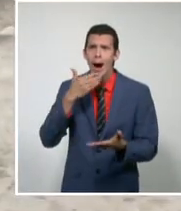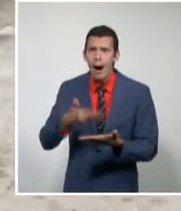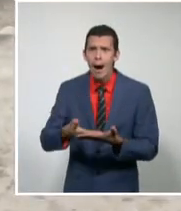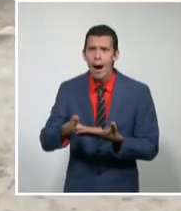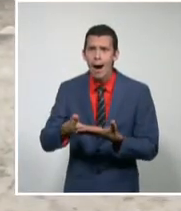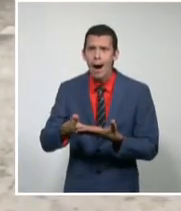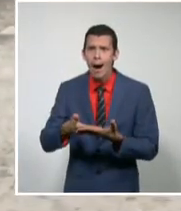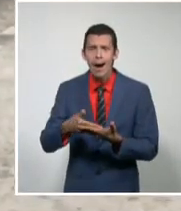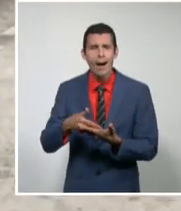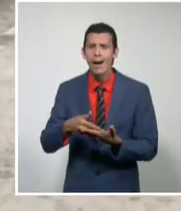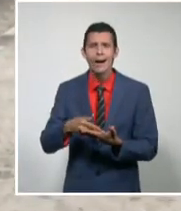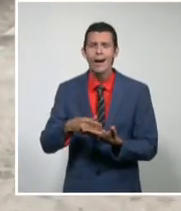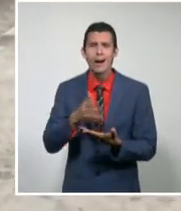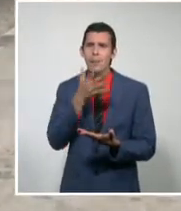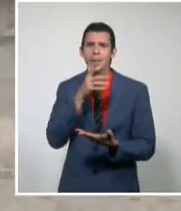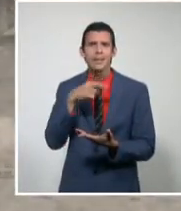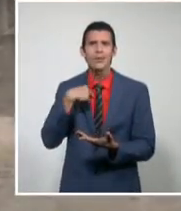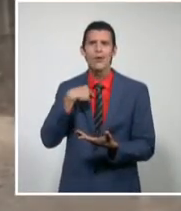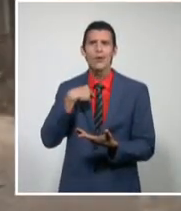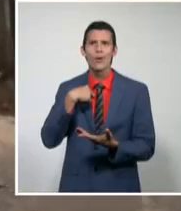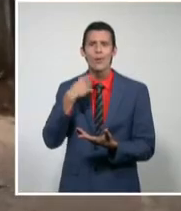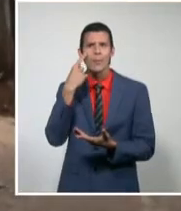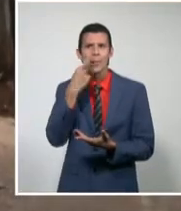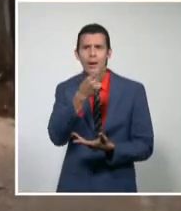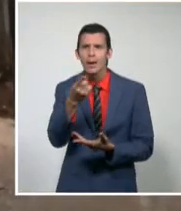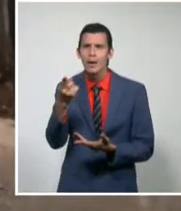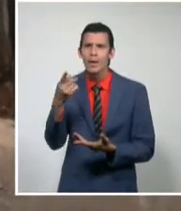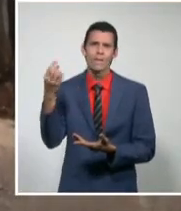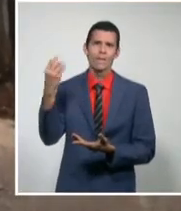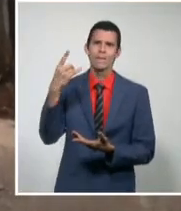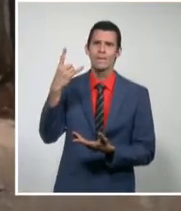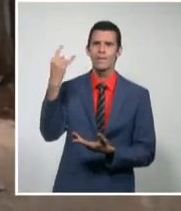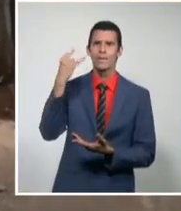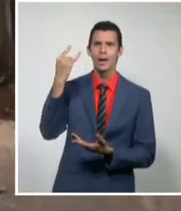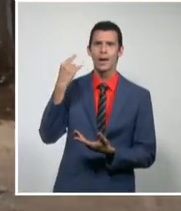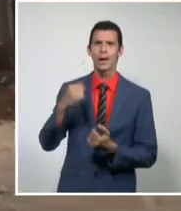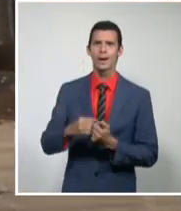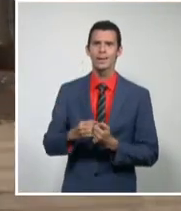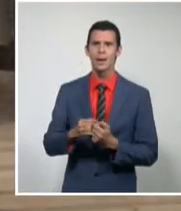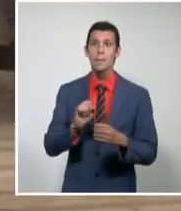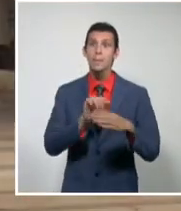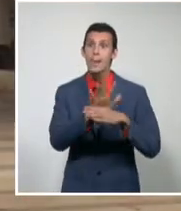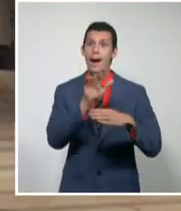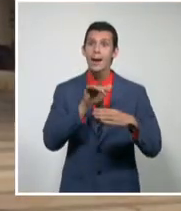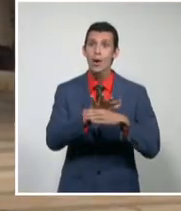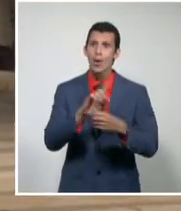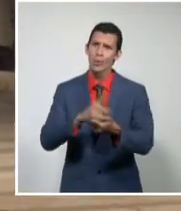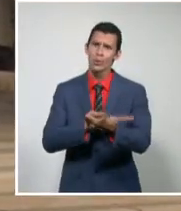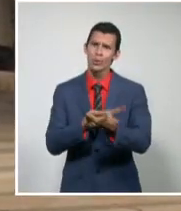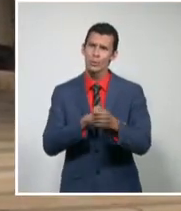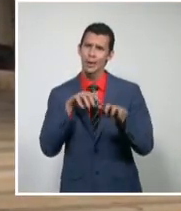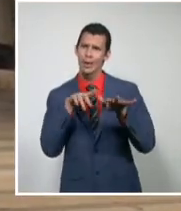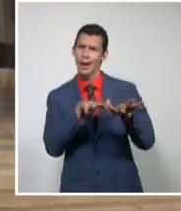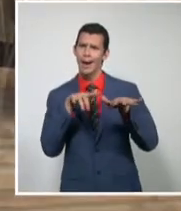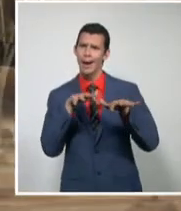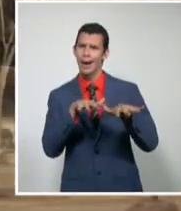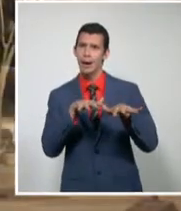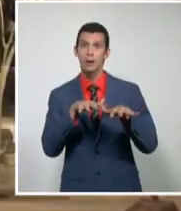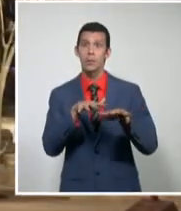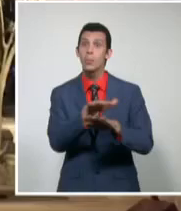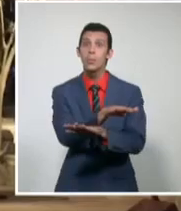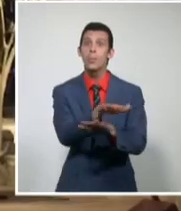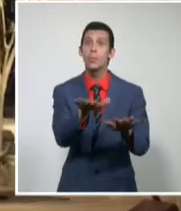malecón así con el calor de estos días ni un parque central silencioso y mucho menos prado